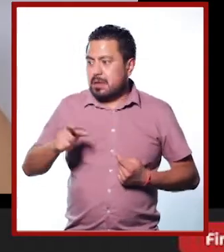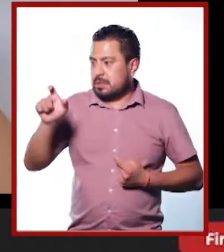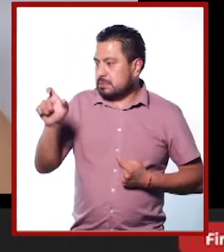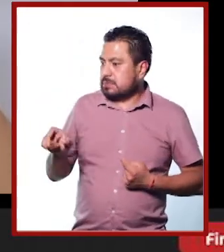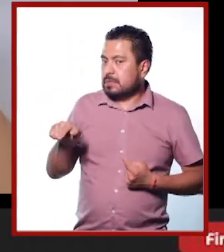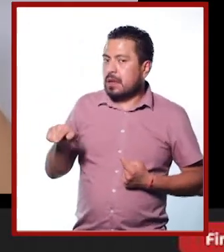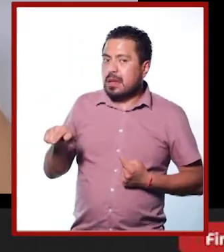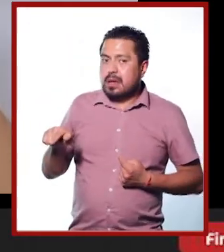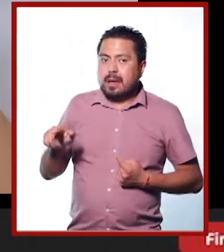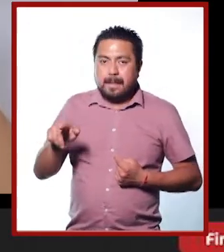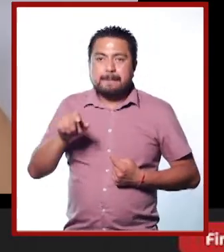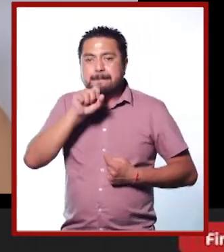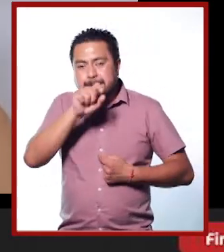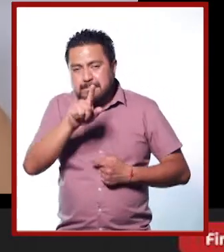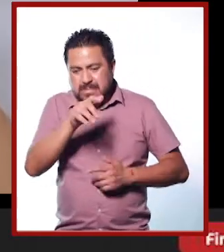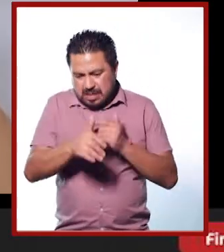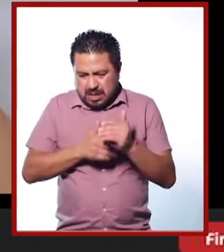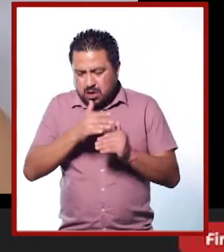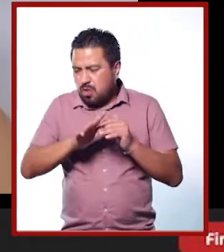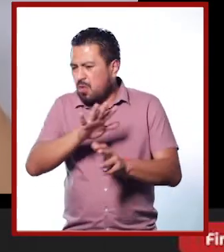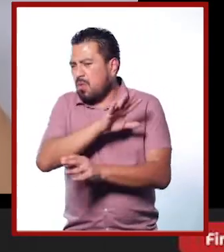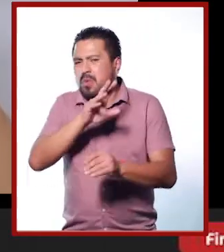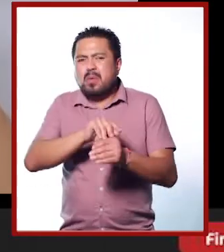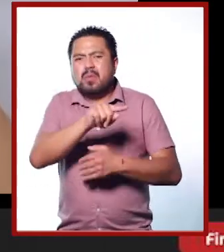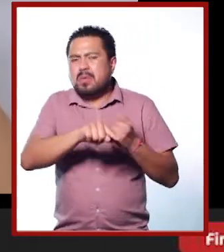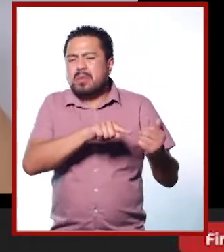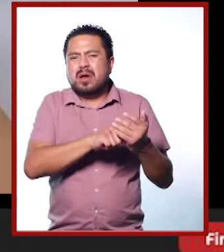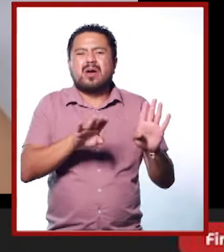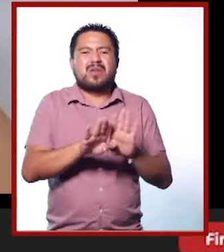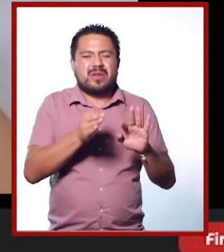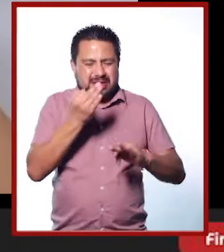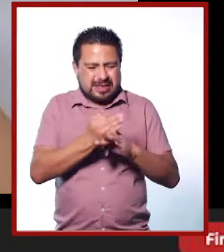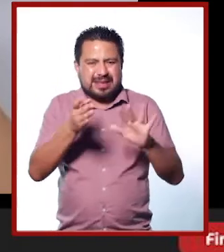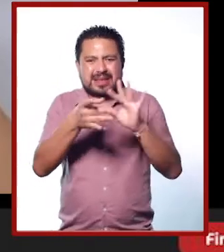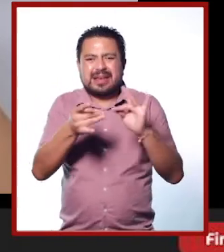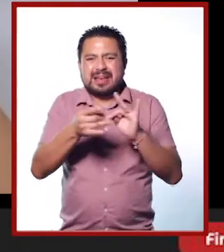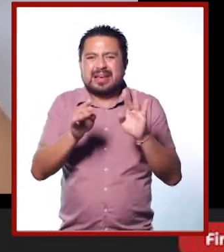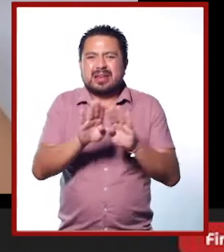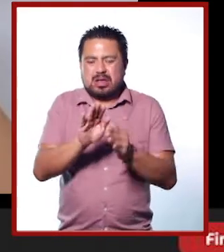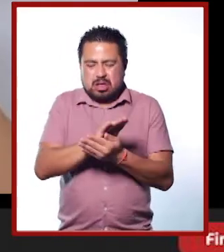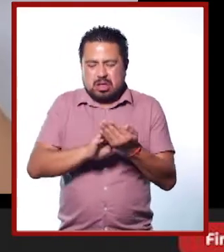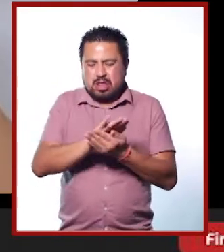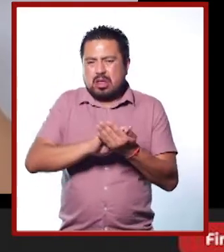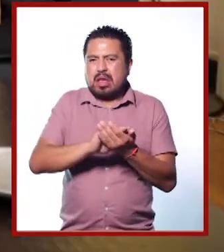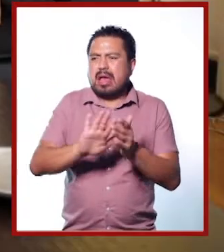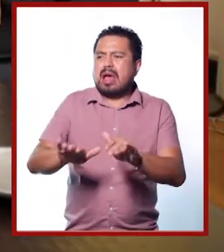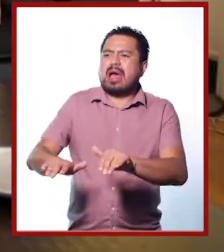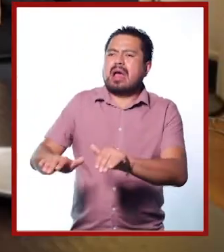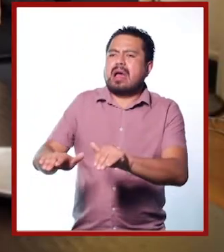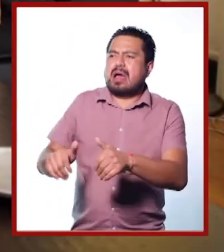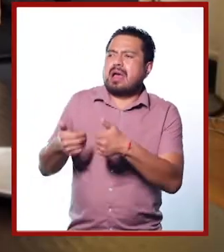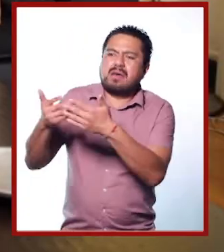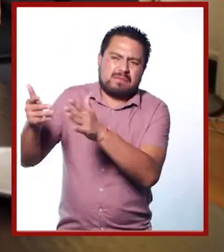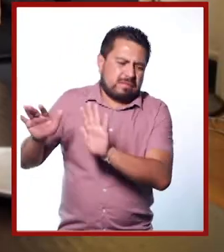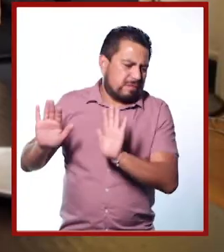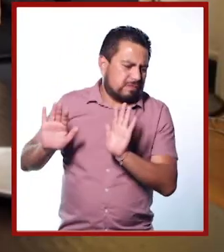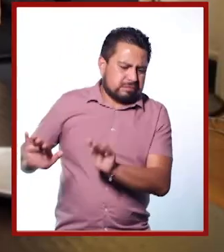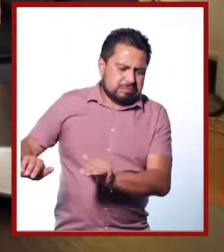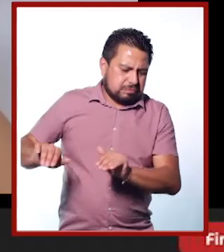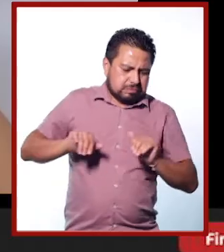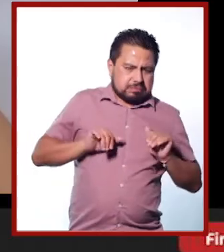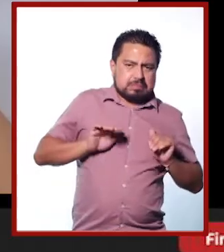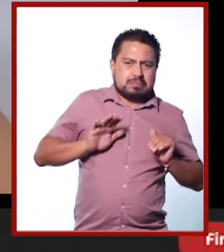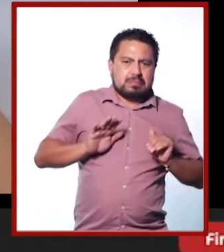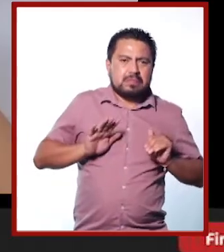la persona. Entonces la microviolencia al final está en todos lados, como les digo, desde hacer una bolita y dejar afuera a alguien, hasta